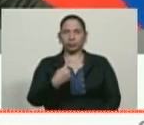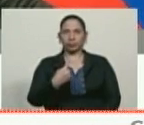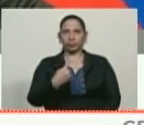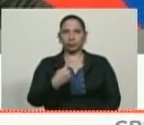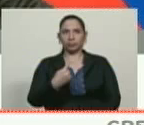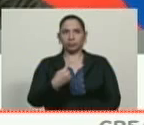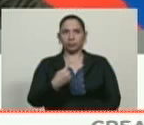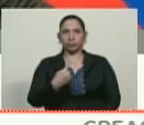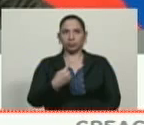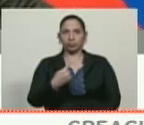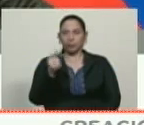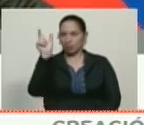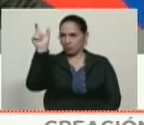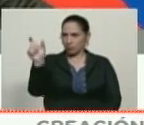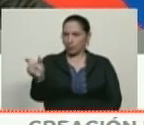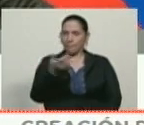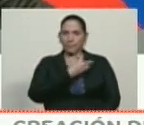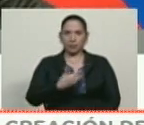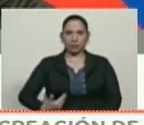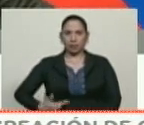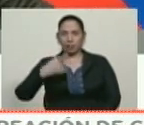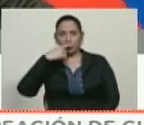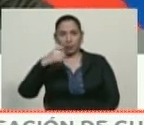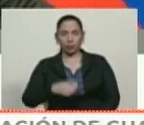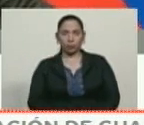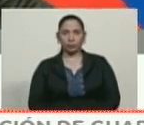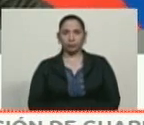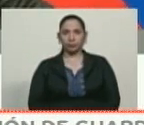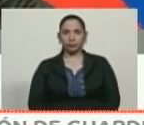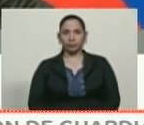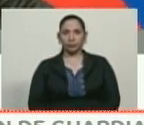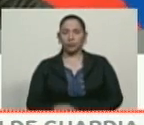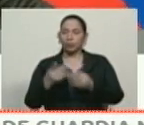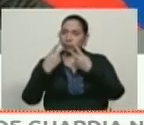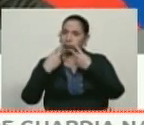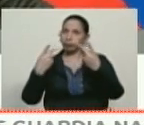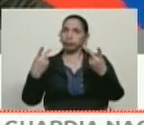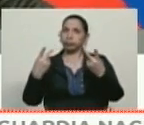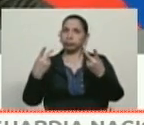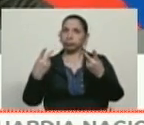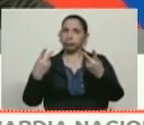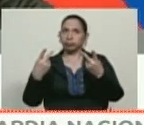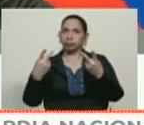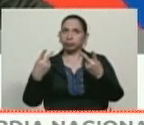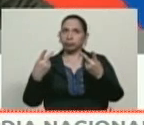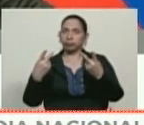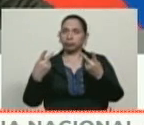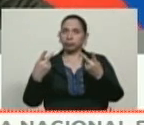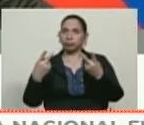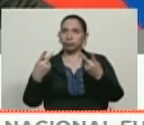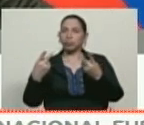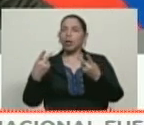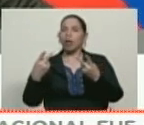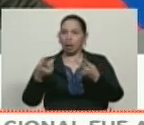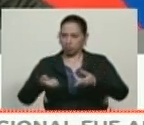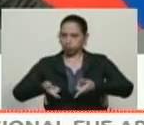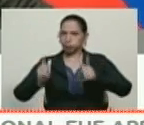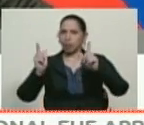la postura del presidente Maduro que el liderazgo de Venezuela está dispuesto a tal diálogo.